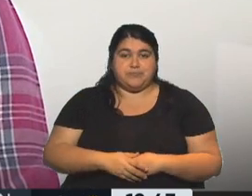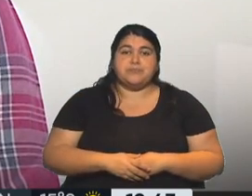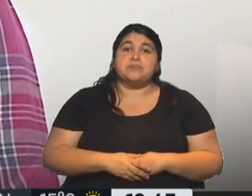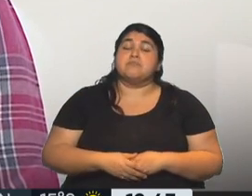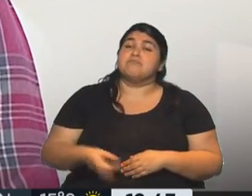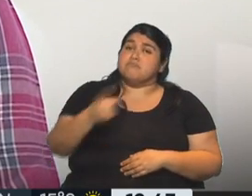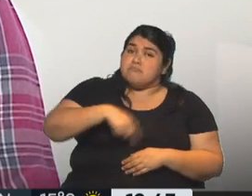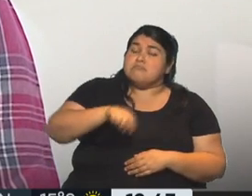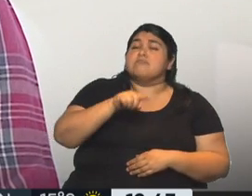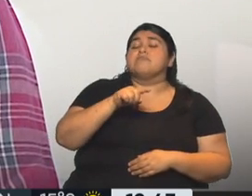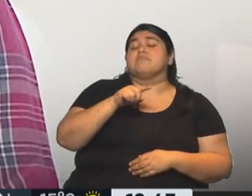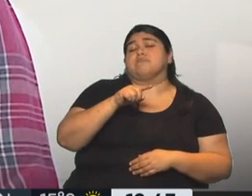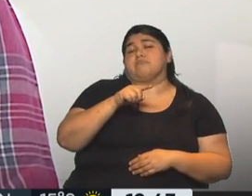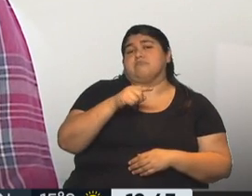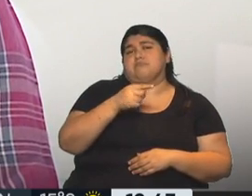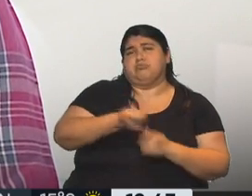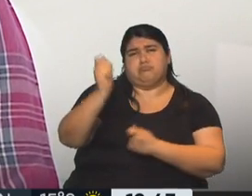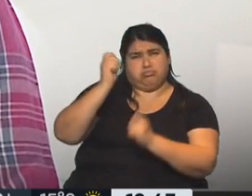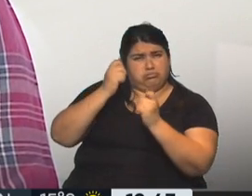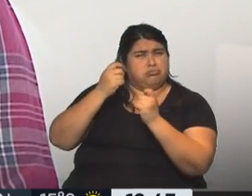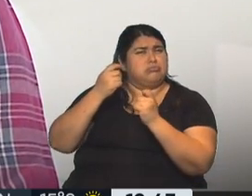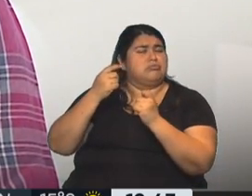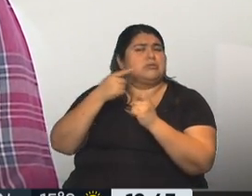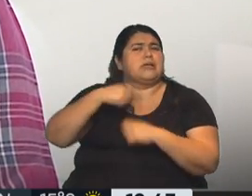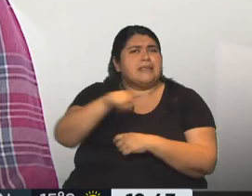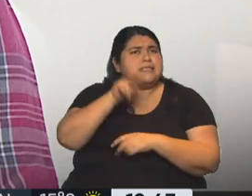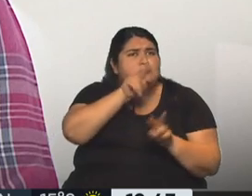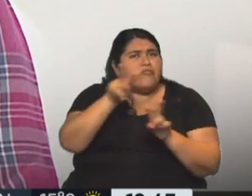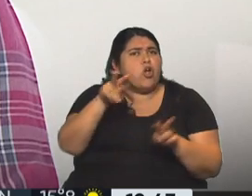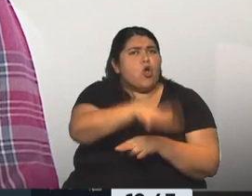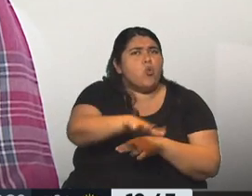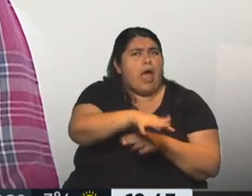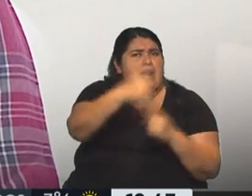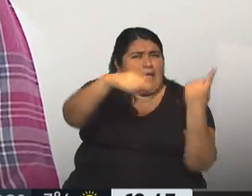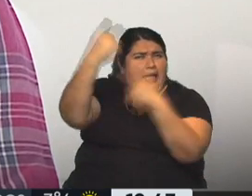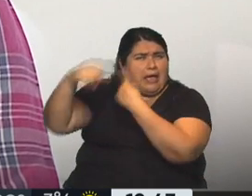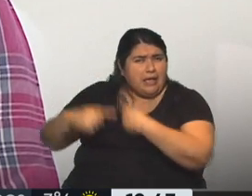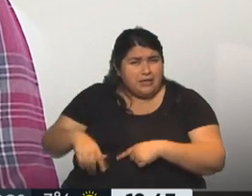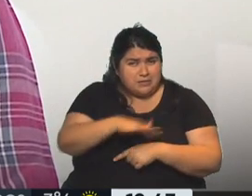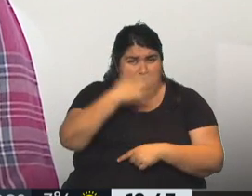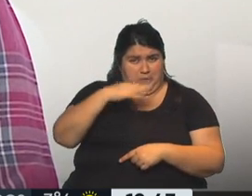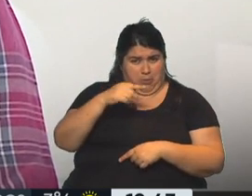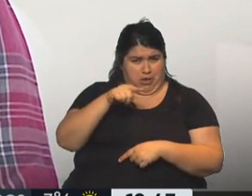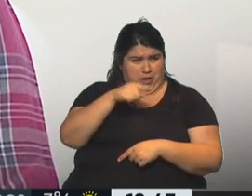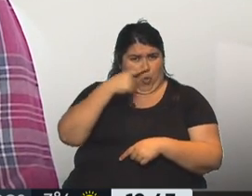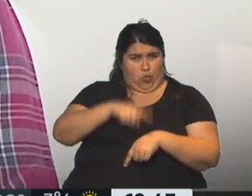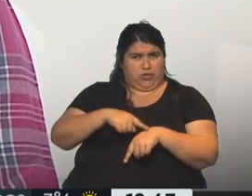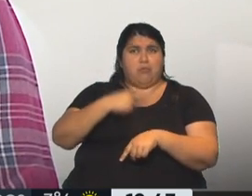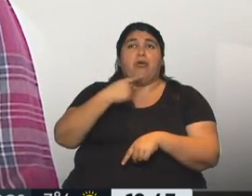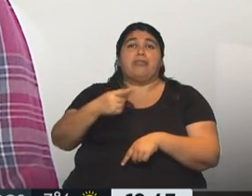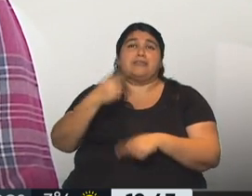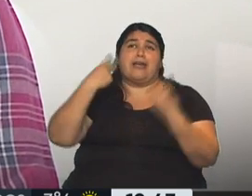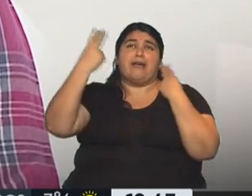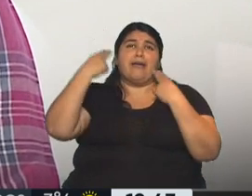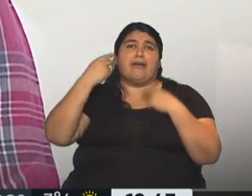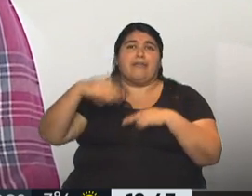Salieron más de 400 presentaciones en todo el país diciendo que lo habían visto en distintos lugares. Lo último fue que se estaba cortando las rastas en